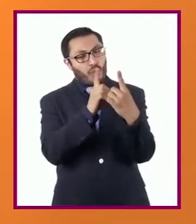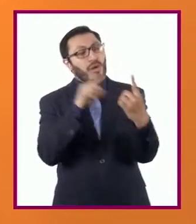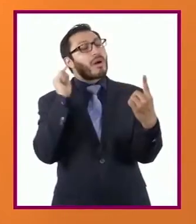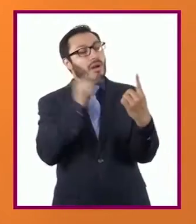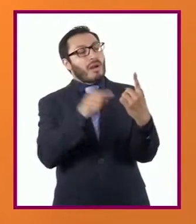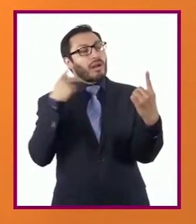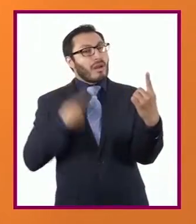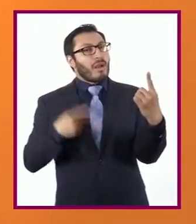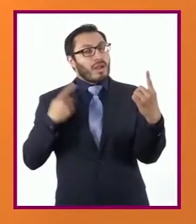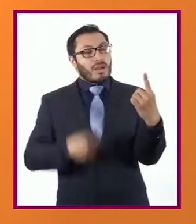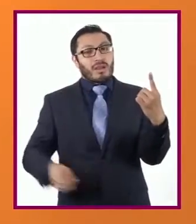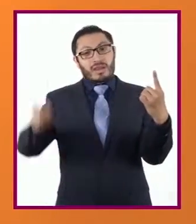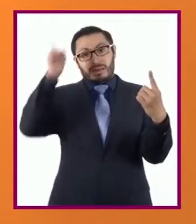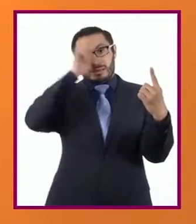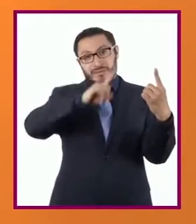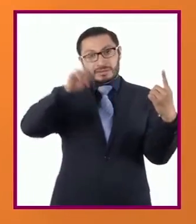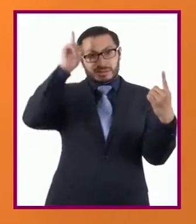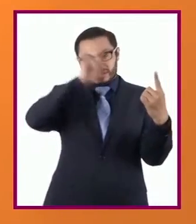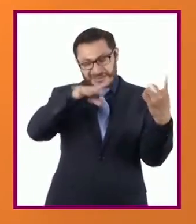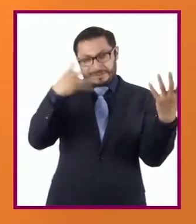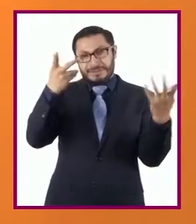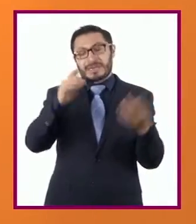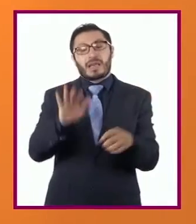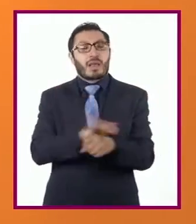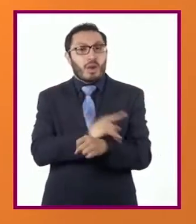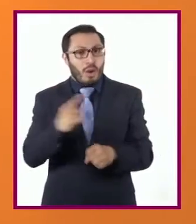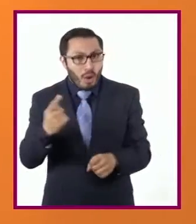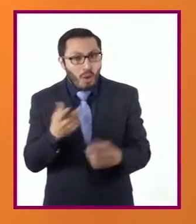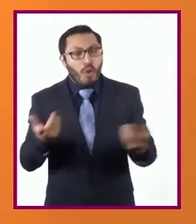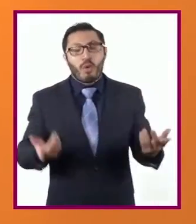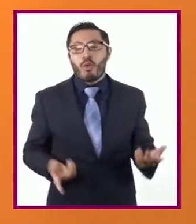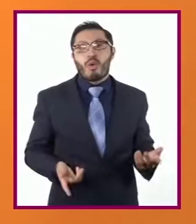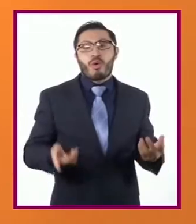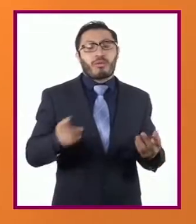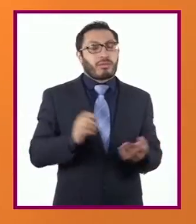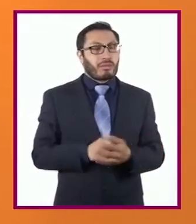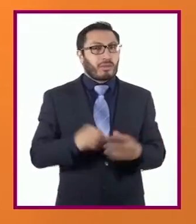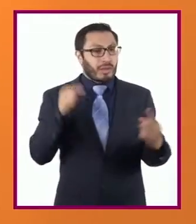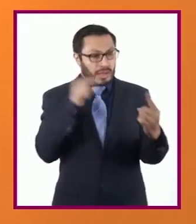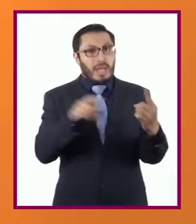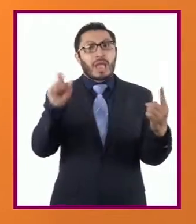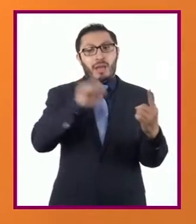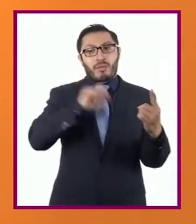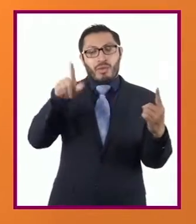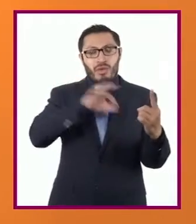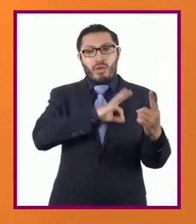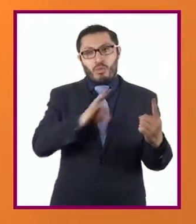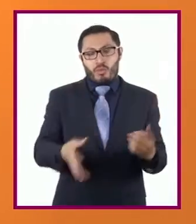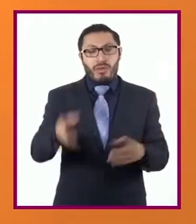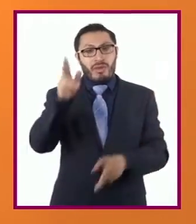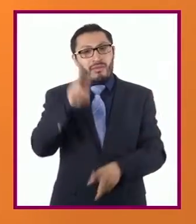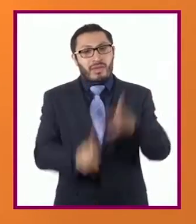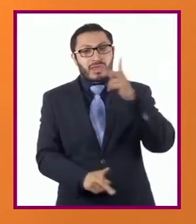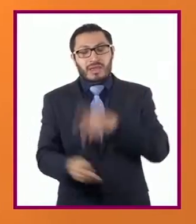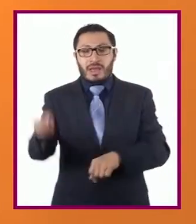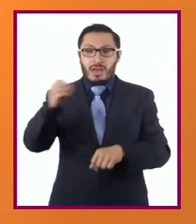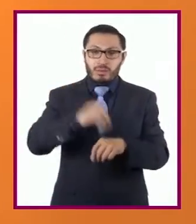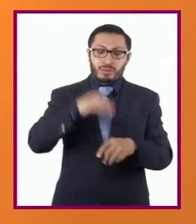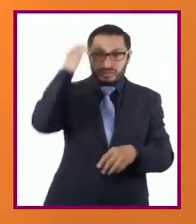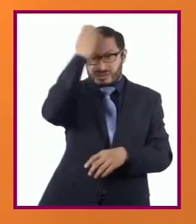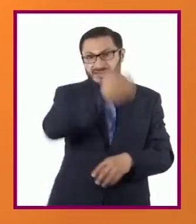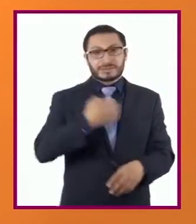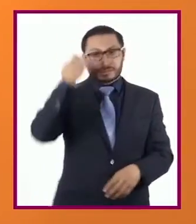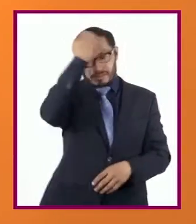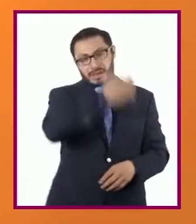a orientación vocacional, porque de ahí se pueden hacer varias aplicaciones de pruebas para identificar cuáles son